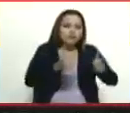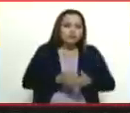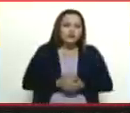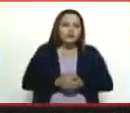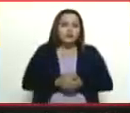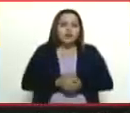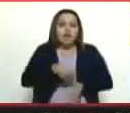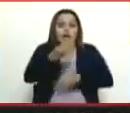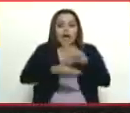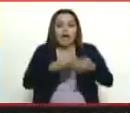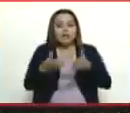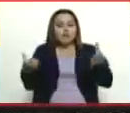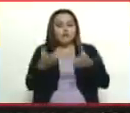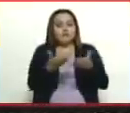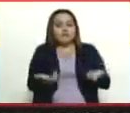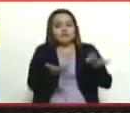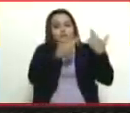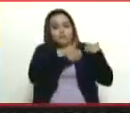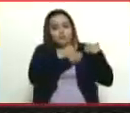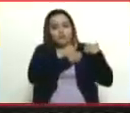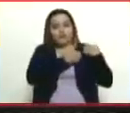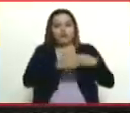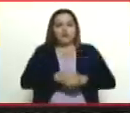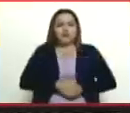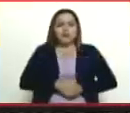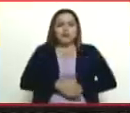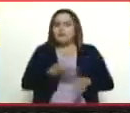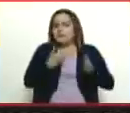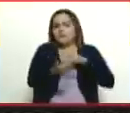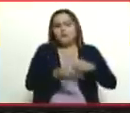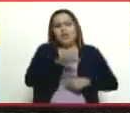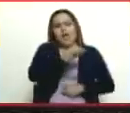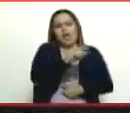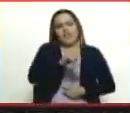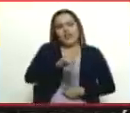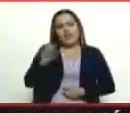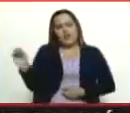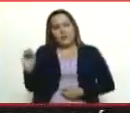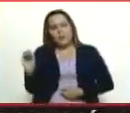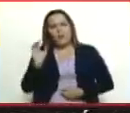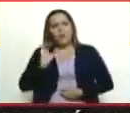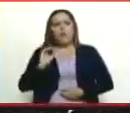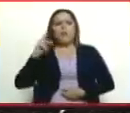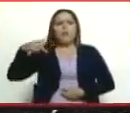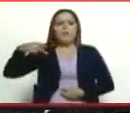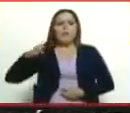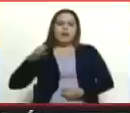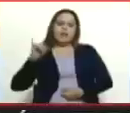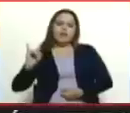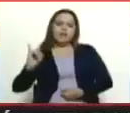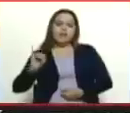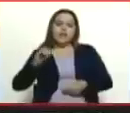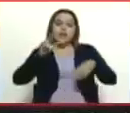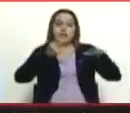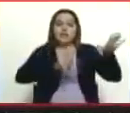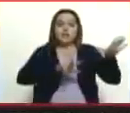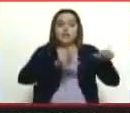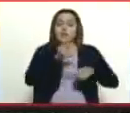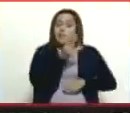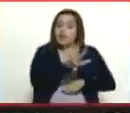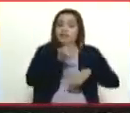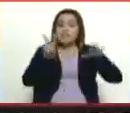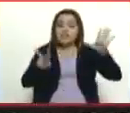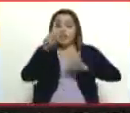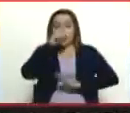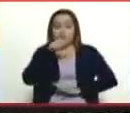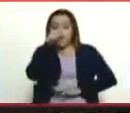parte de las autoridades, fuesen ADECA o fuesen Copellano. 37 años. Ahí asesinaron a un grupo de venezolanos